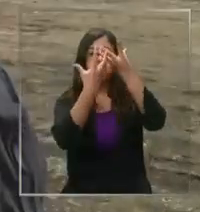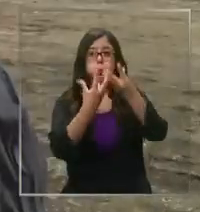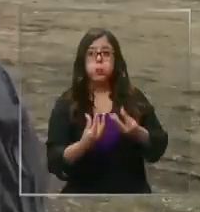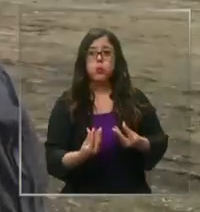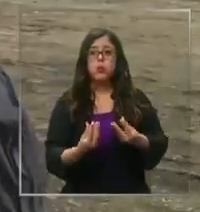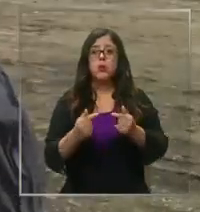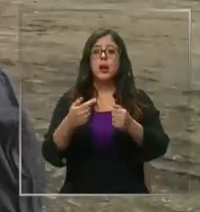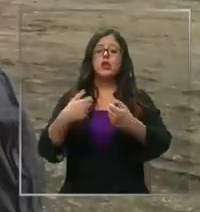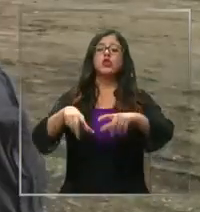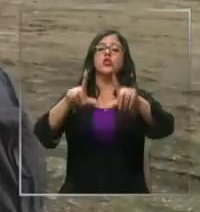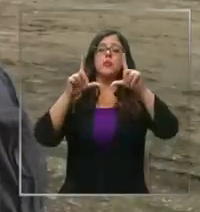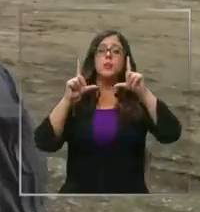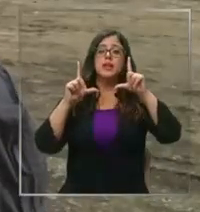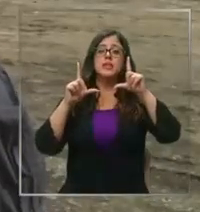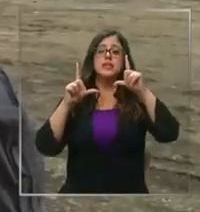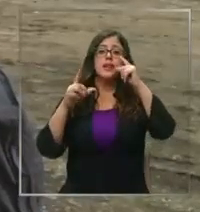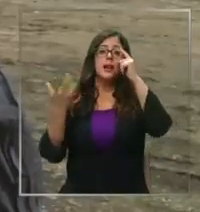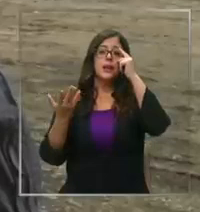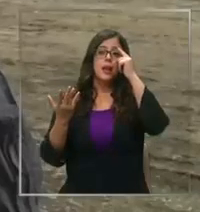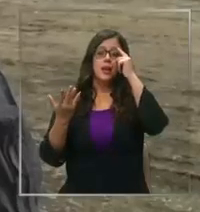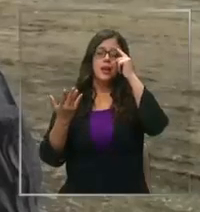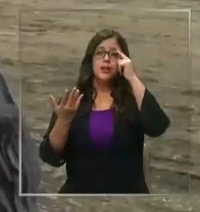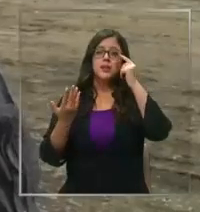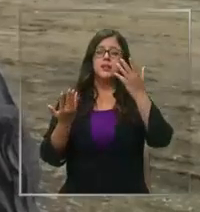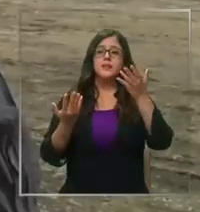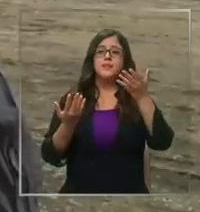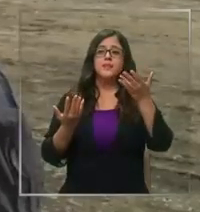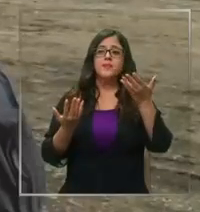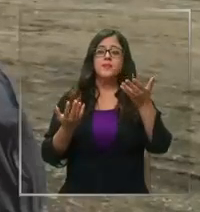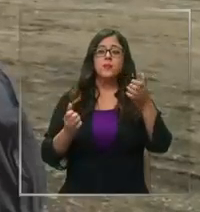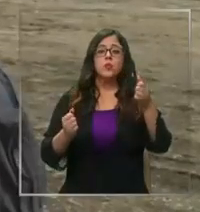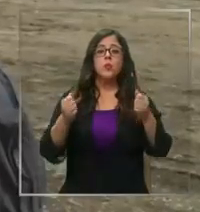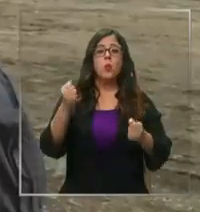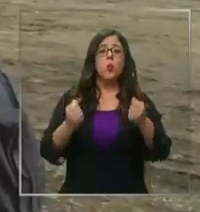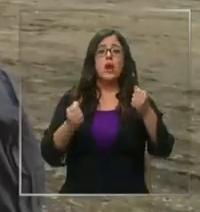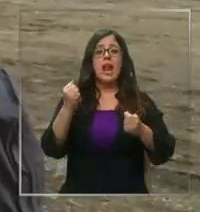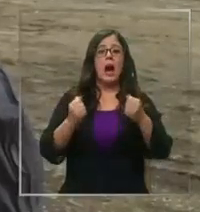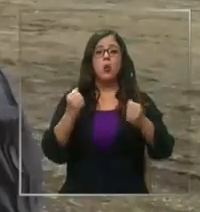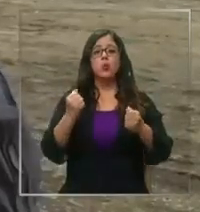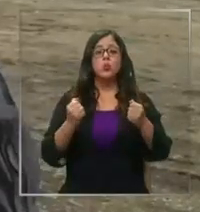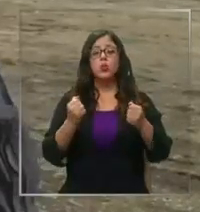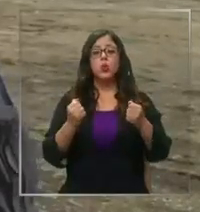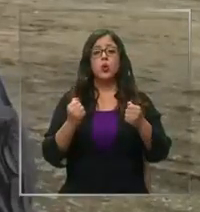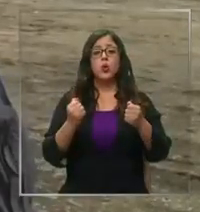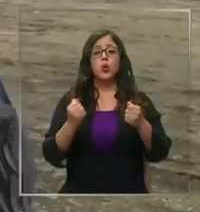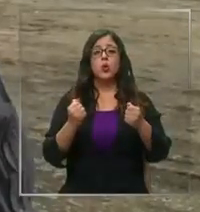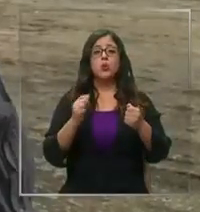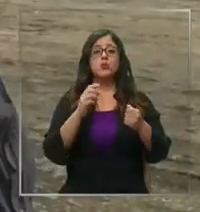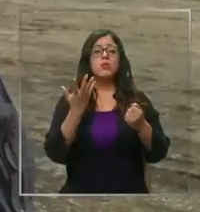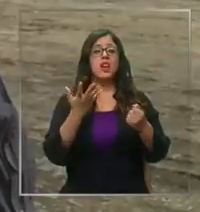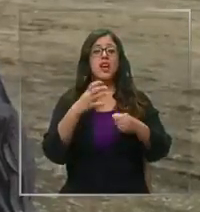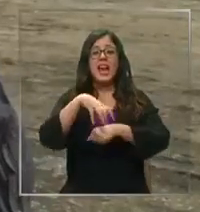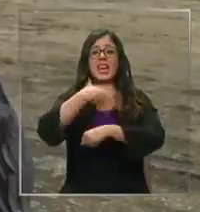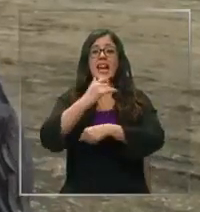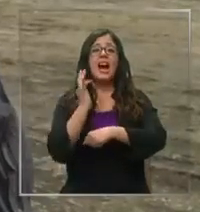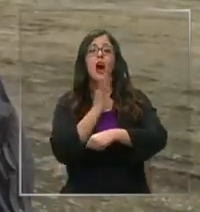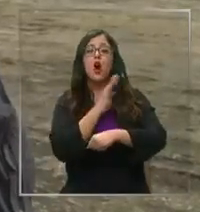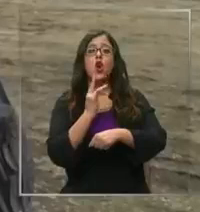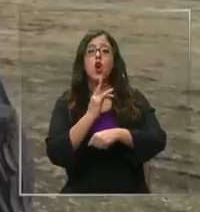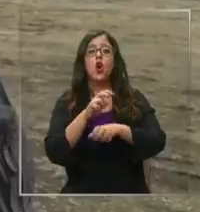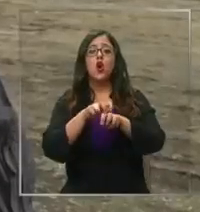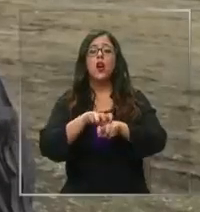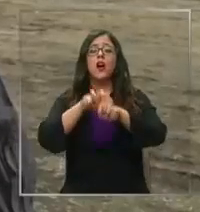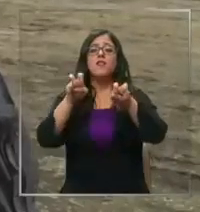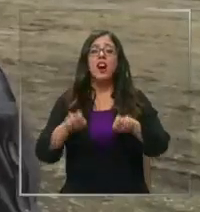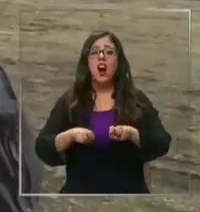La sorpresa que vino un todoterreno color naranja y ahí bajaron tres personas y empezaron a hacer señales como que no